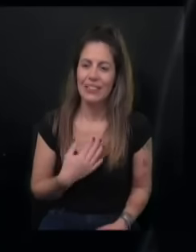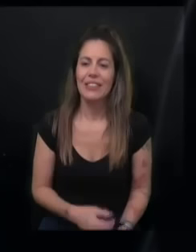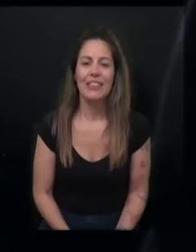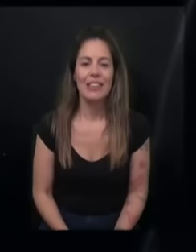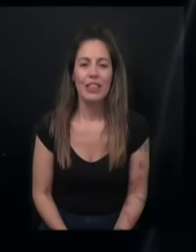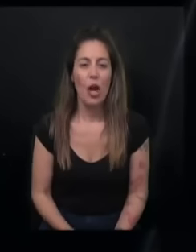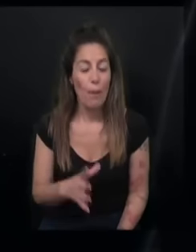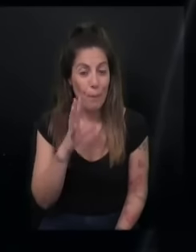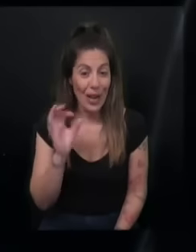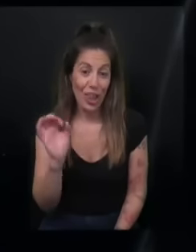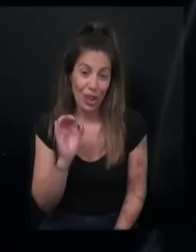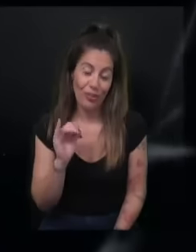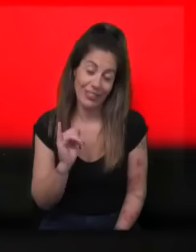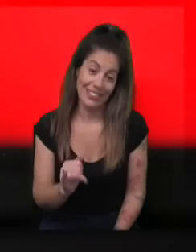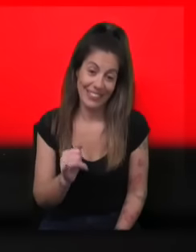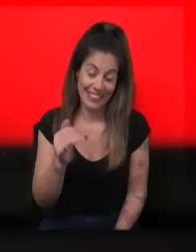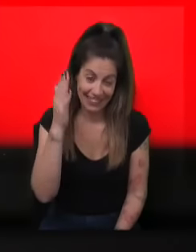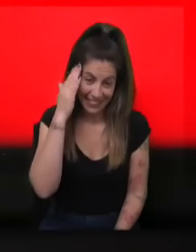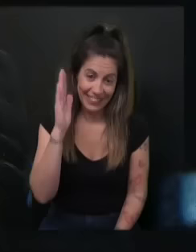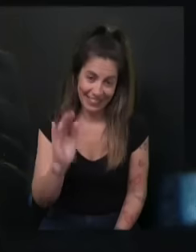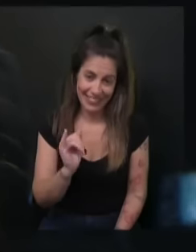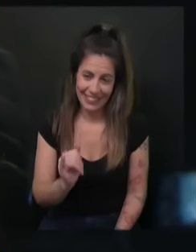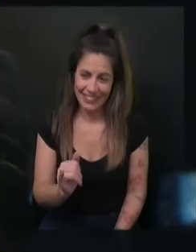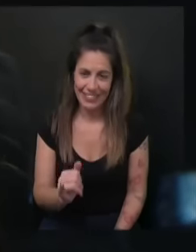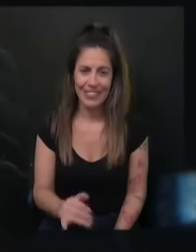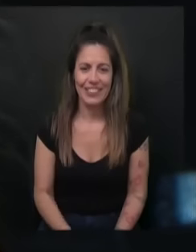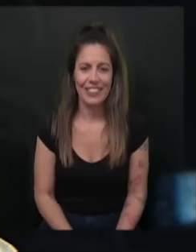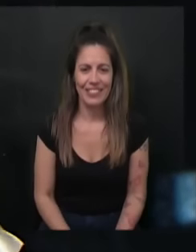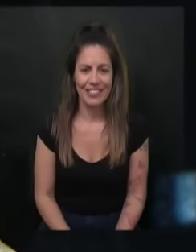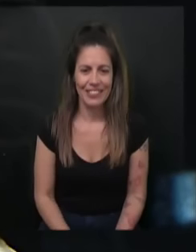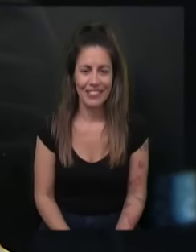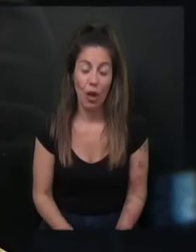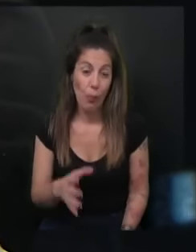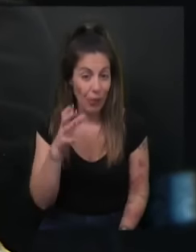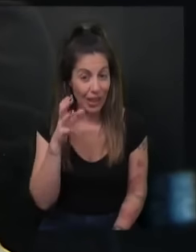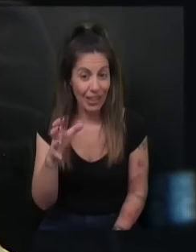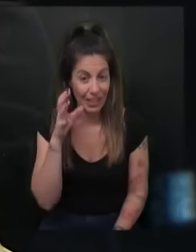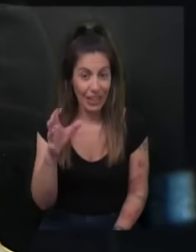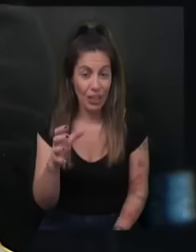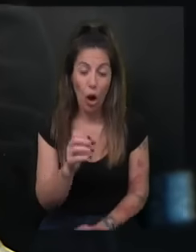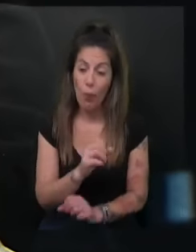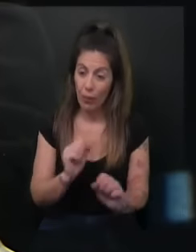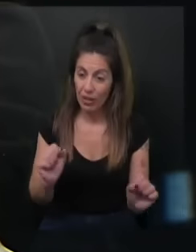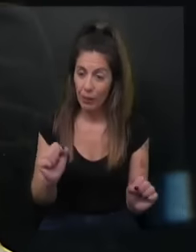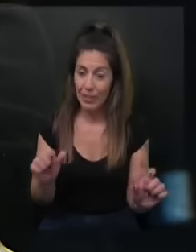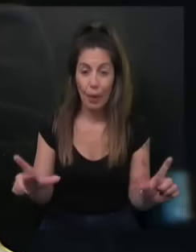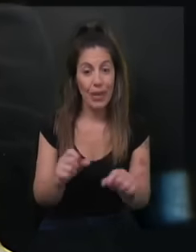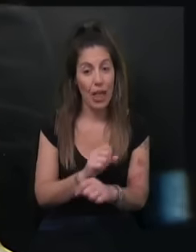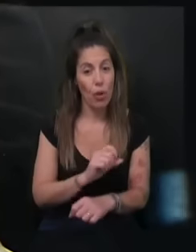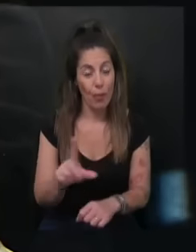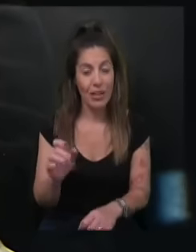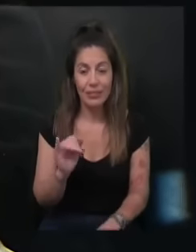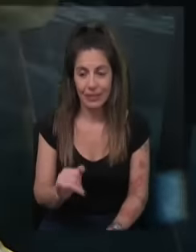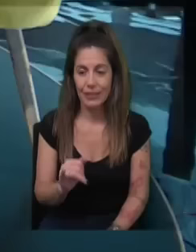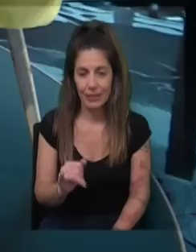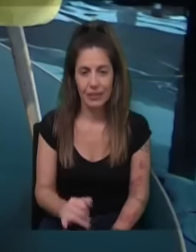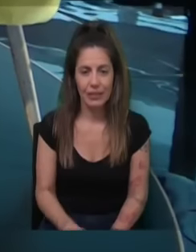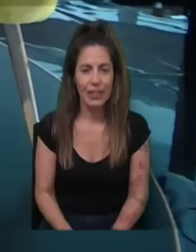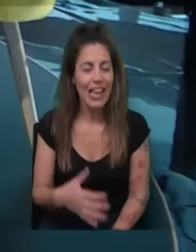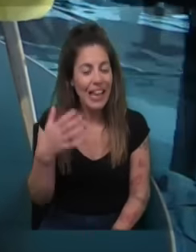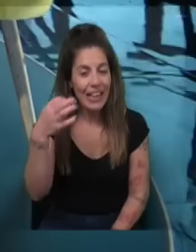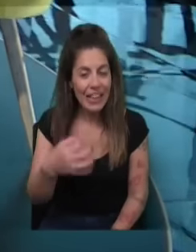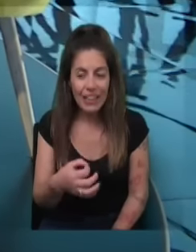perdón con razón Sí claro un peligro un peligro podiste haberte terminado mal claro este creo